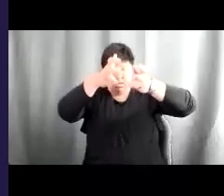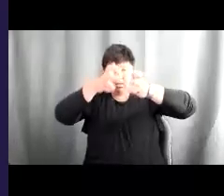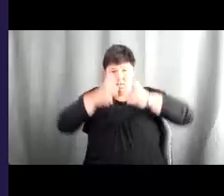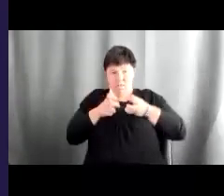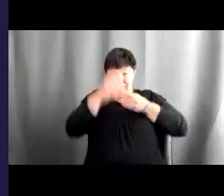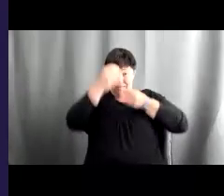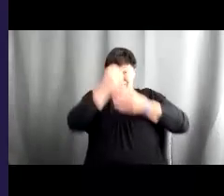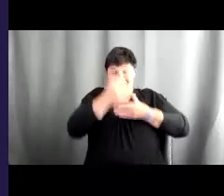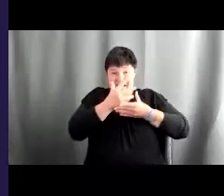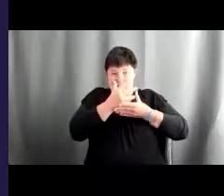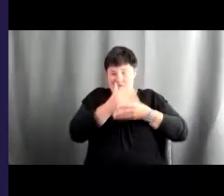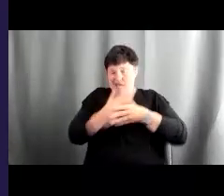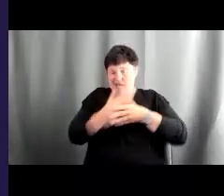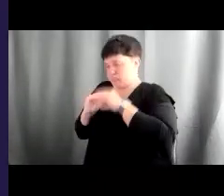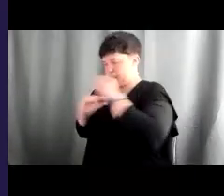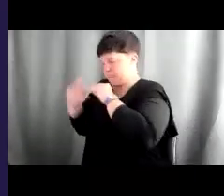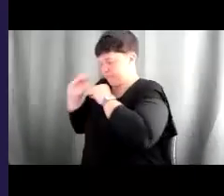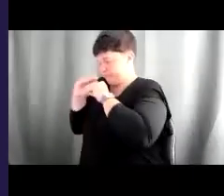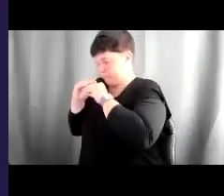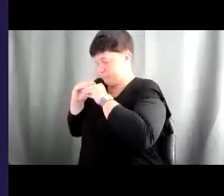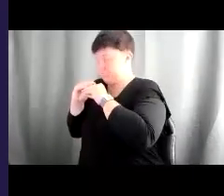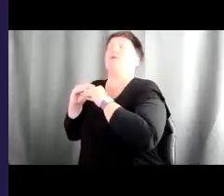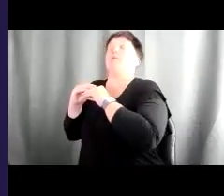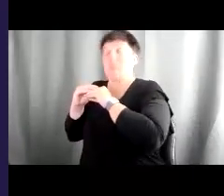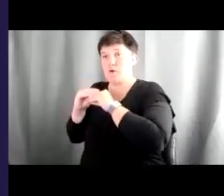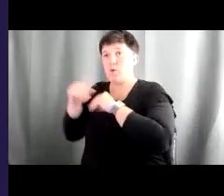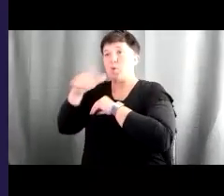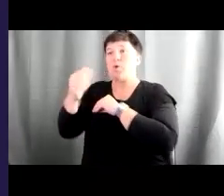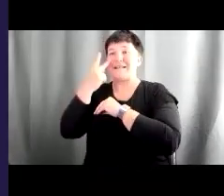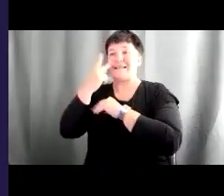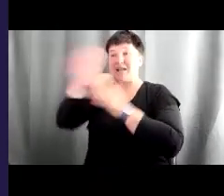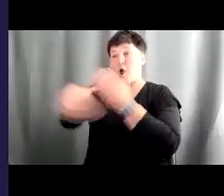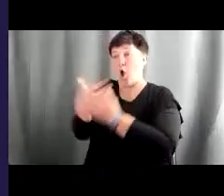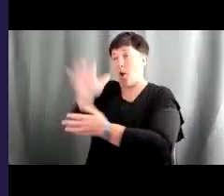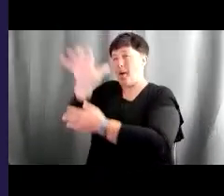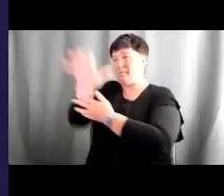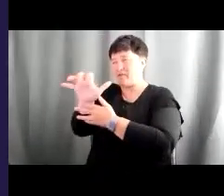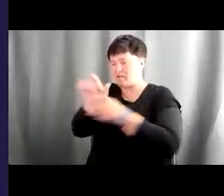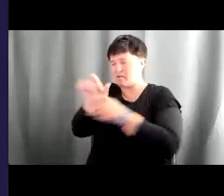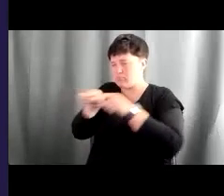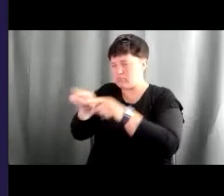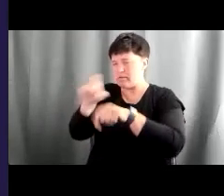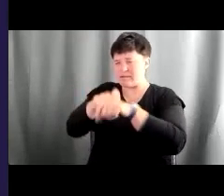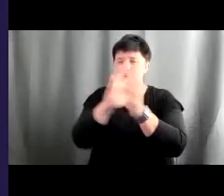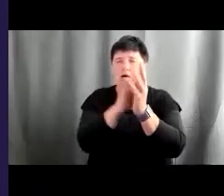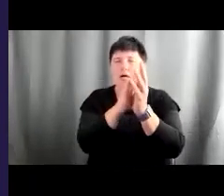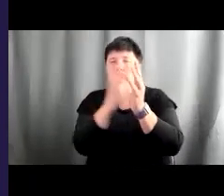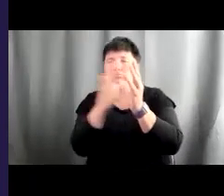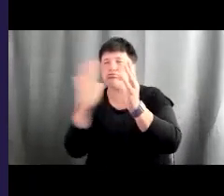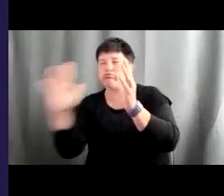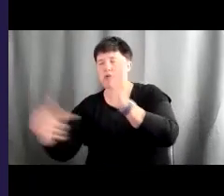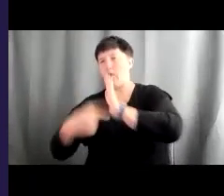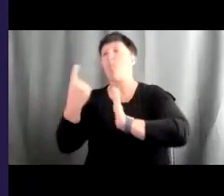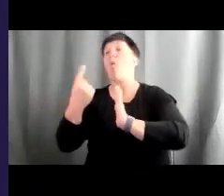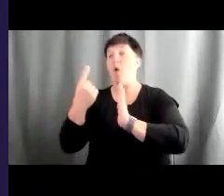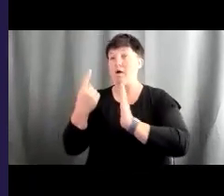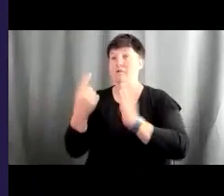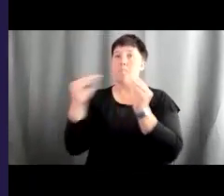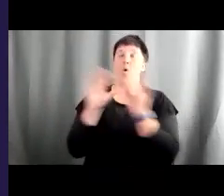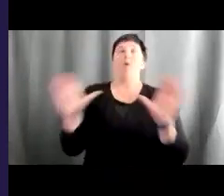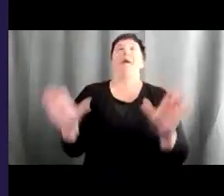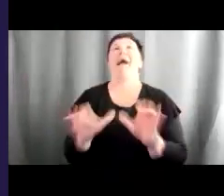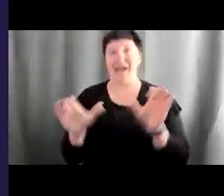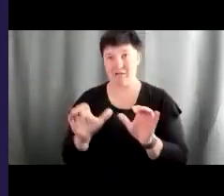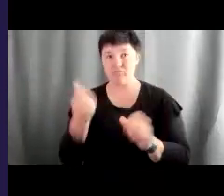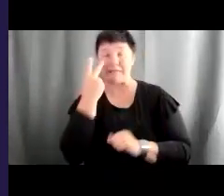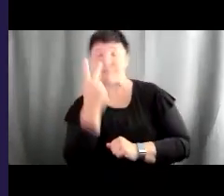apilamos para que podamos ver todos los píxeles a través del tiempo a la vez. Es un conjunto de datos mucho más procesable.